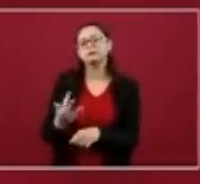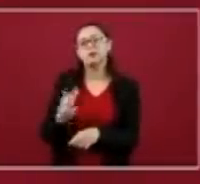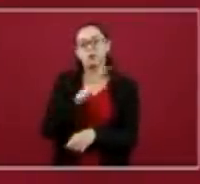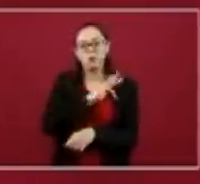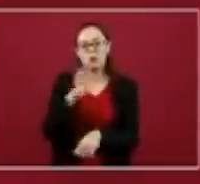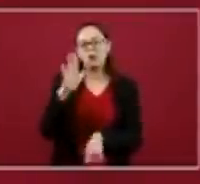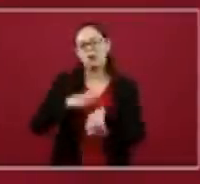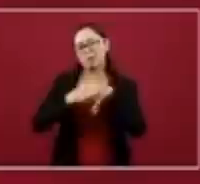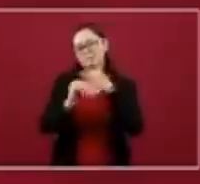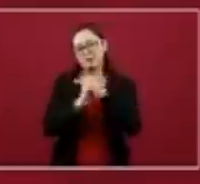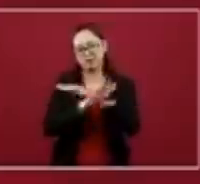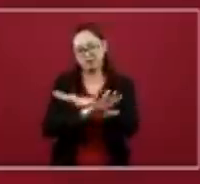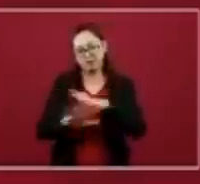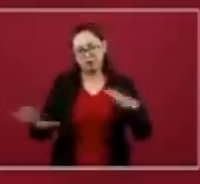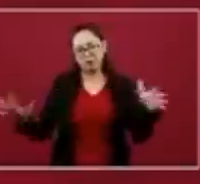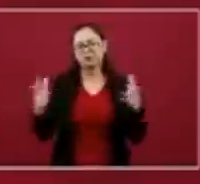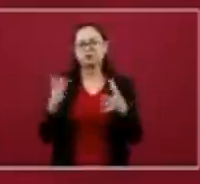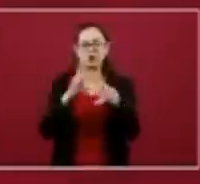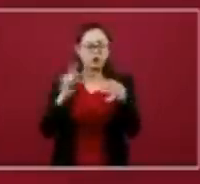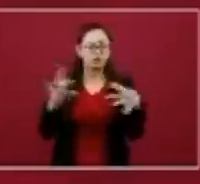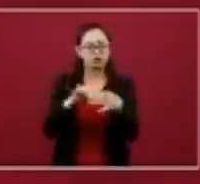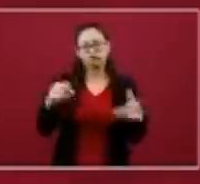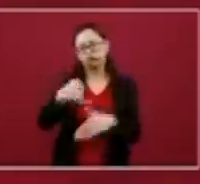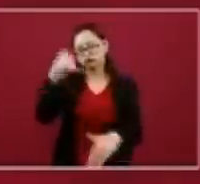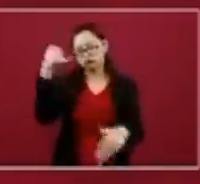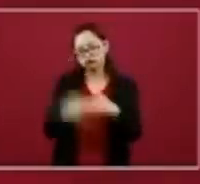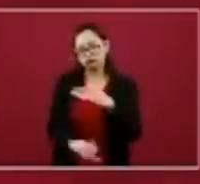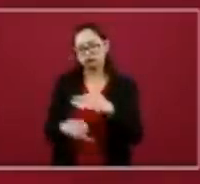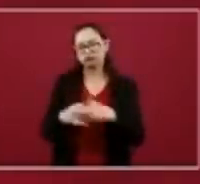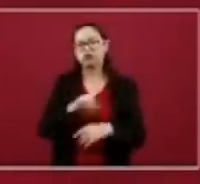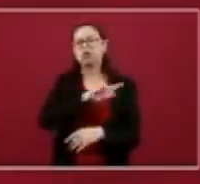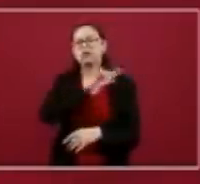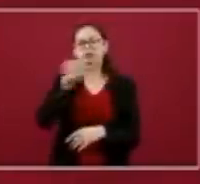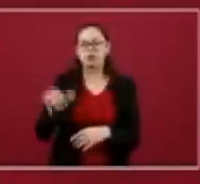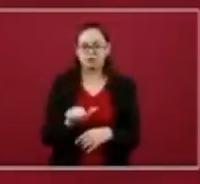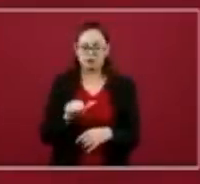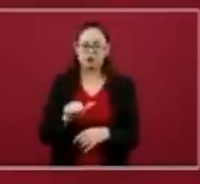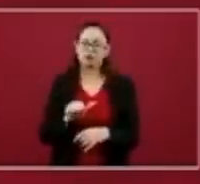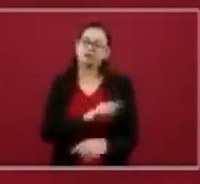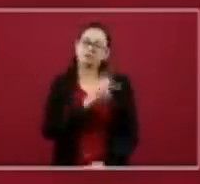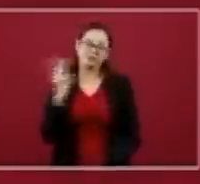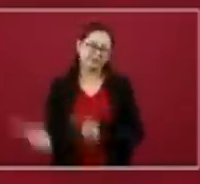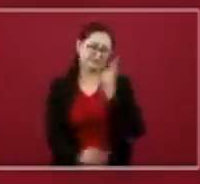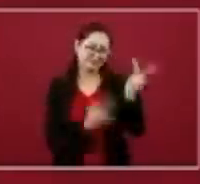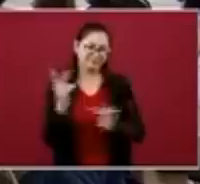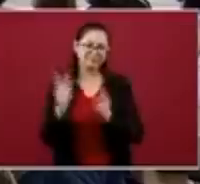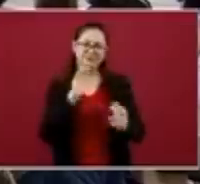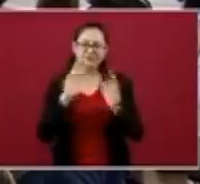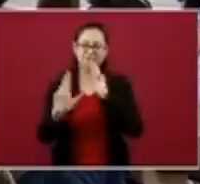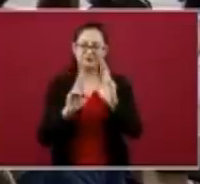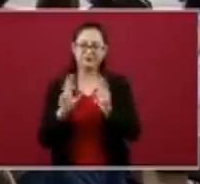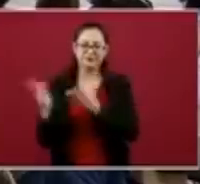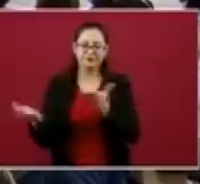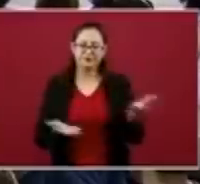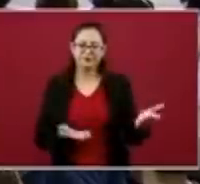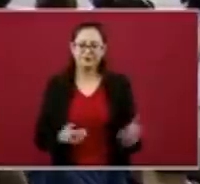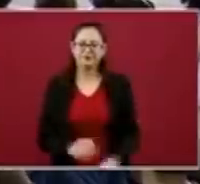una información amplia sobre este tema. Y luego vamos a la sesión de preguntas y respuestas.